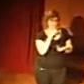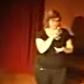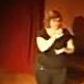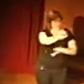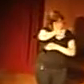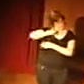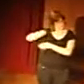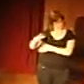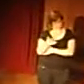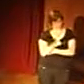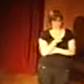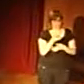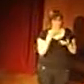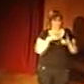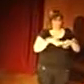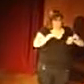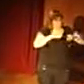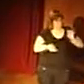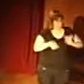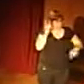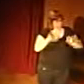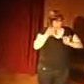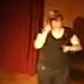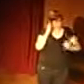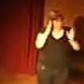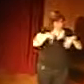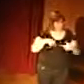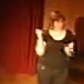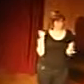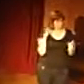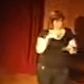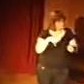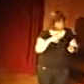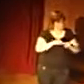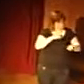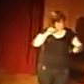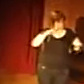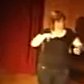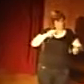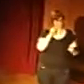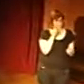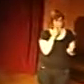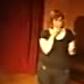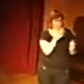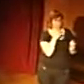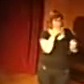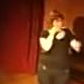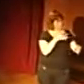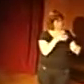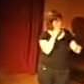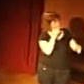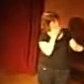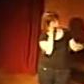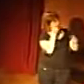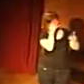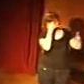demás de inventarse monumentos monumentos que no existen no existieron nunca pero que a partir de elementos eh reales a